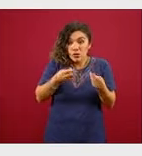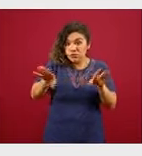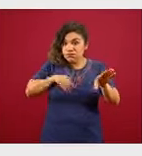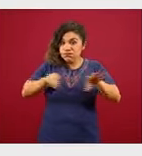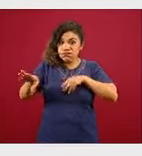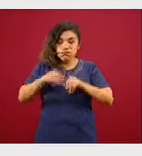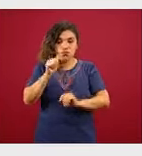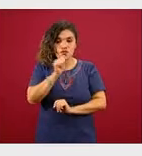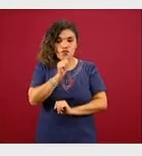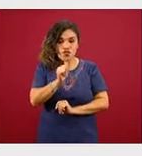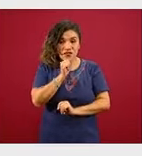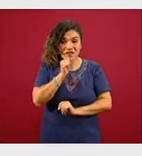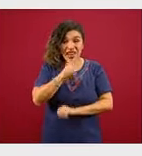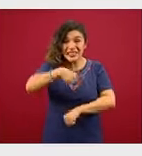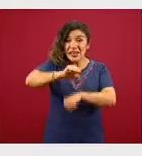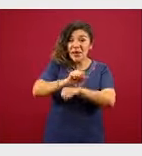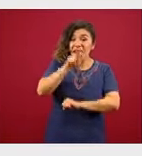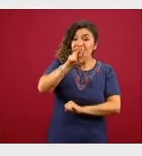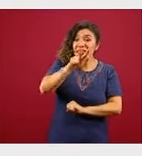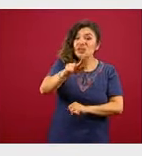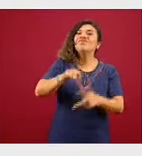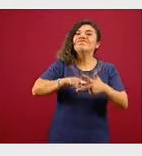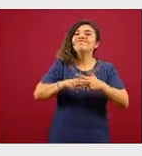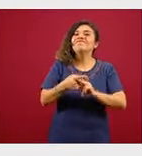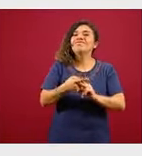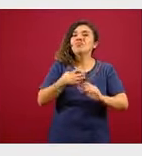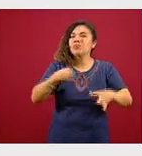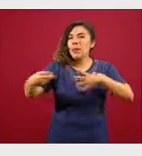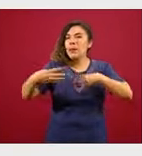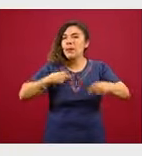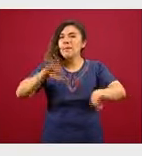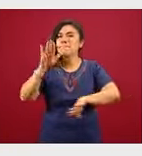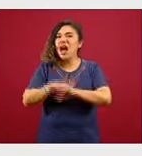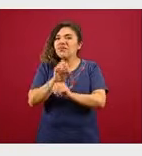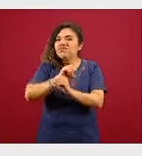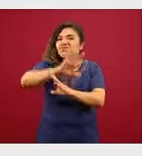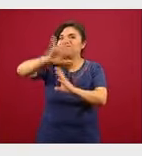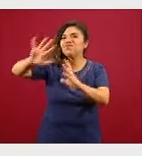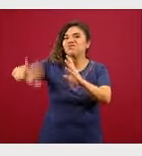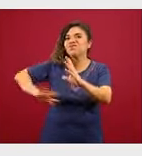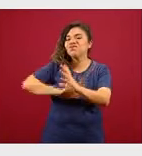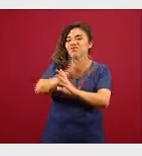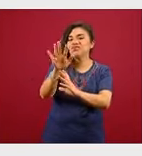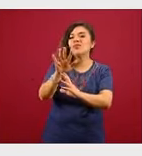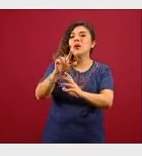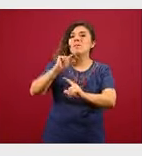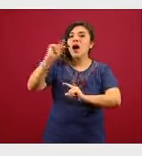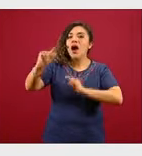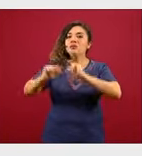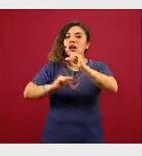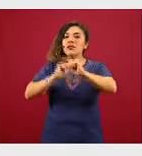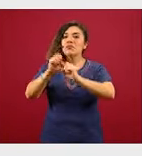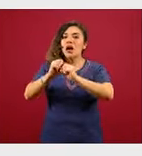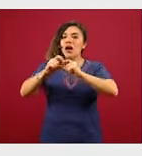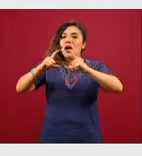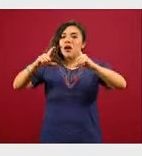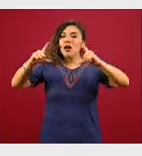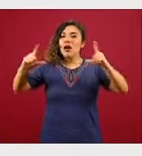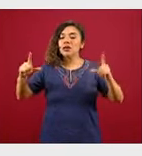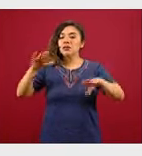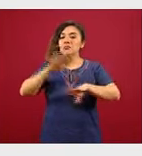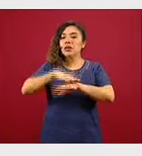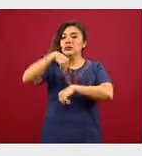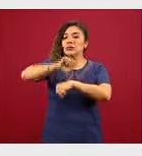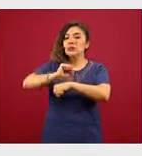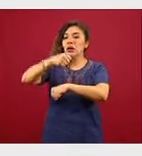al total del estado. En la semana 18 vemos ya una dispersión un poco mayor que se va incrementando en las siguientes semanas,